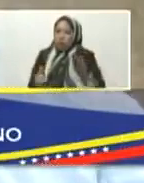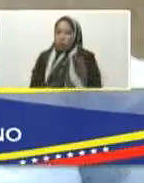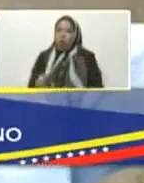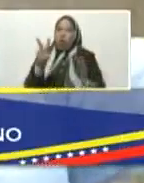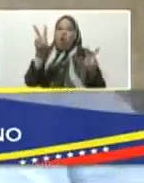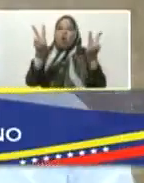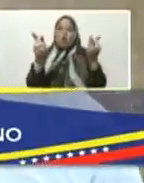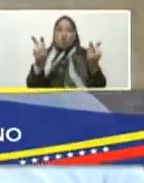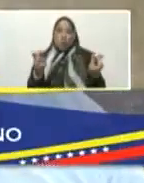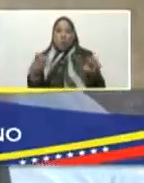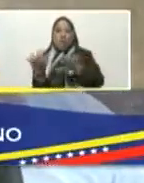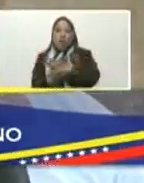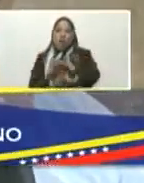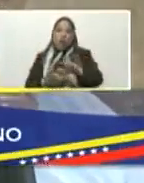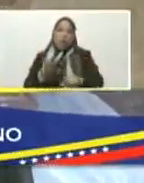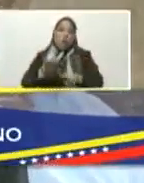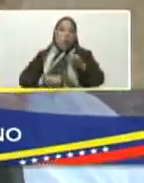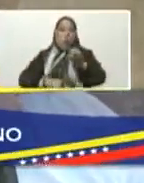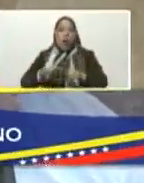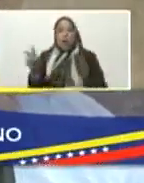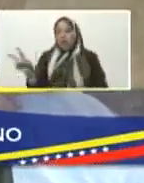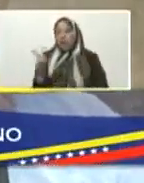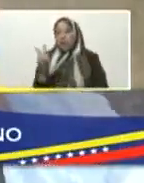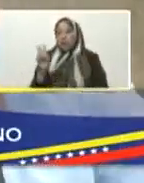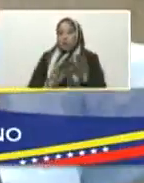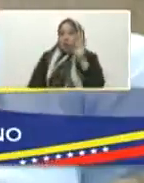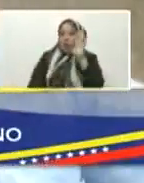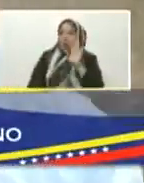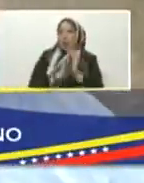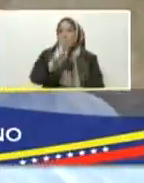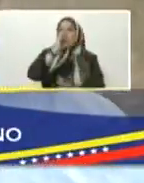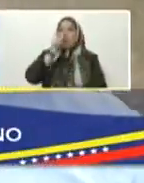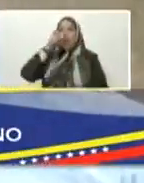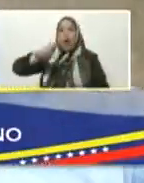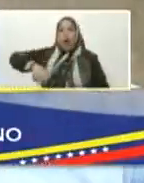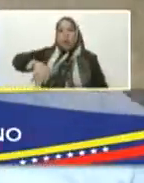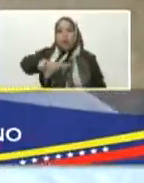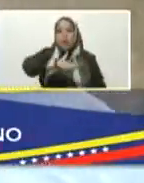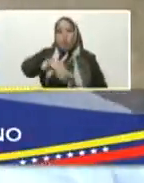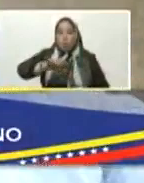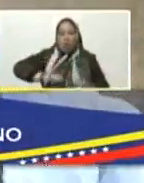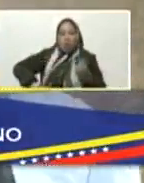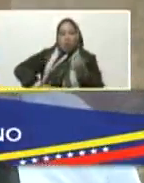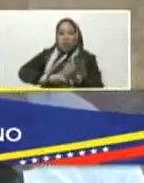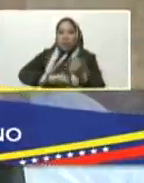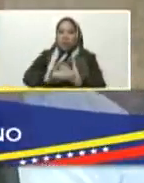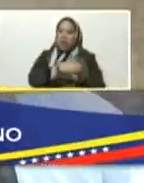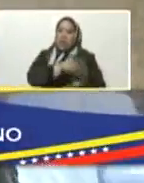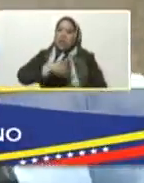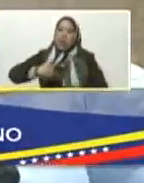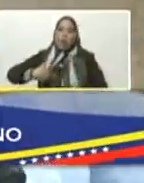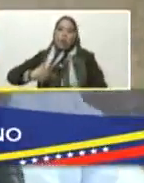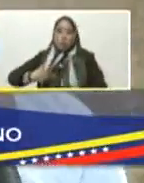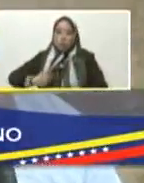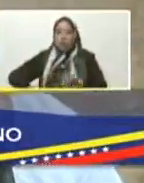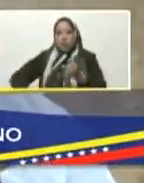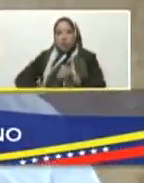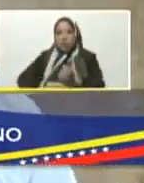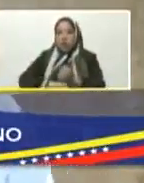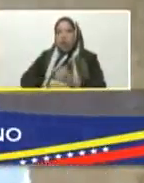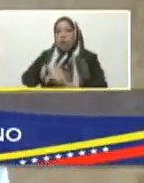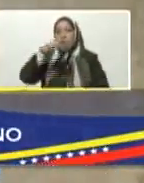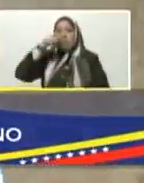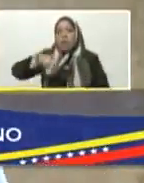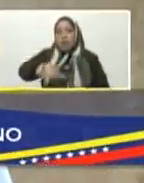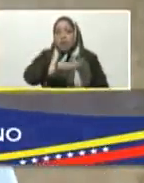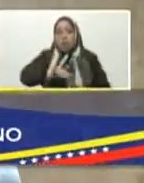patria. Desde acá, desde Guacara, cuente usted con el apoyo incondicional de todo su pueblo, que lo quiere, que lo respalda y que no se va a rendir nunca.